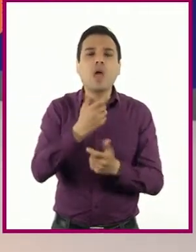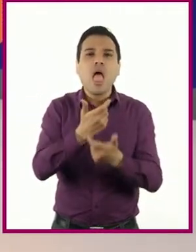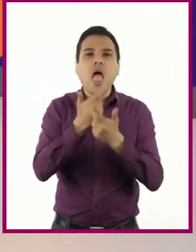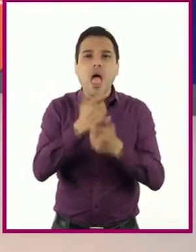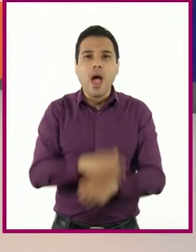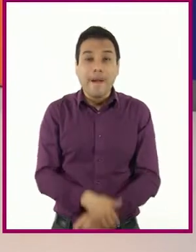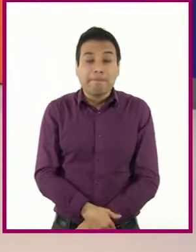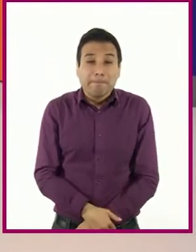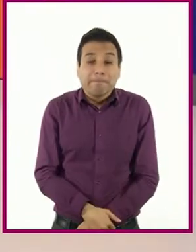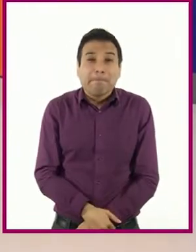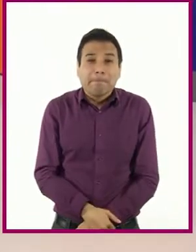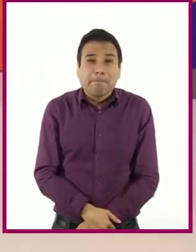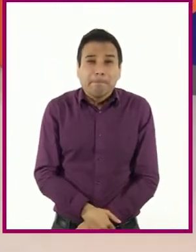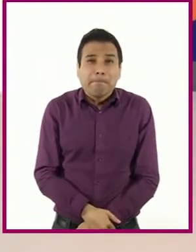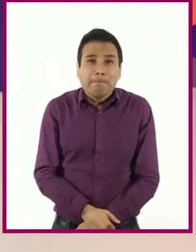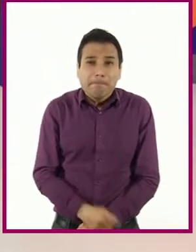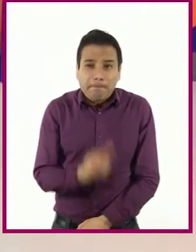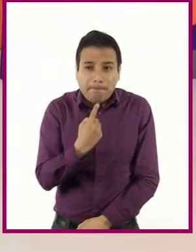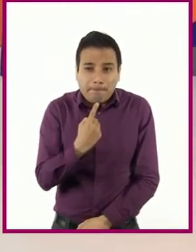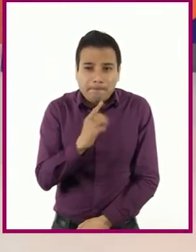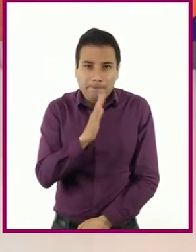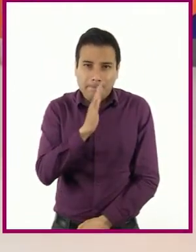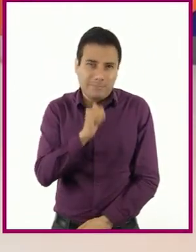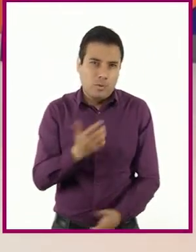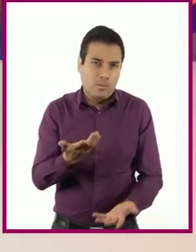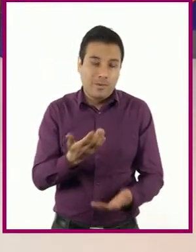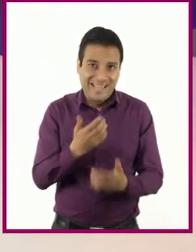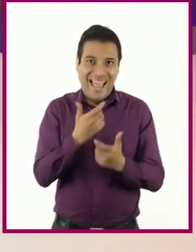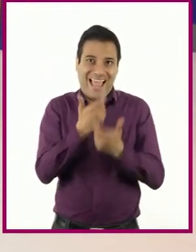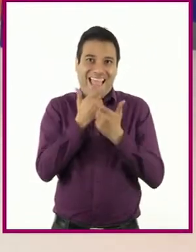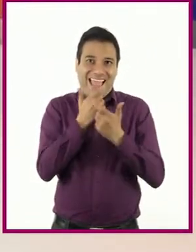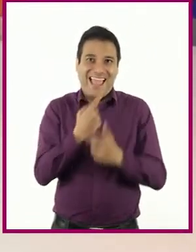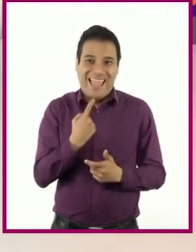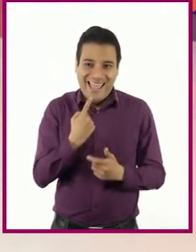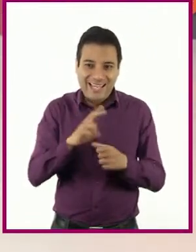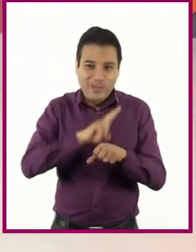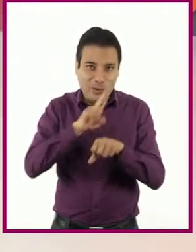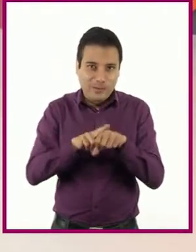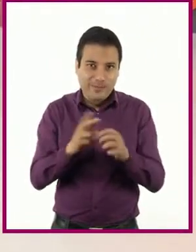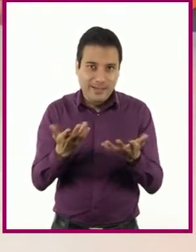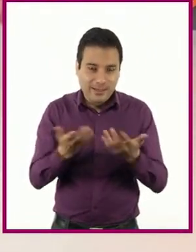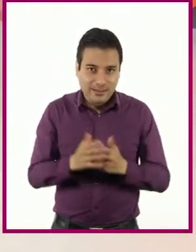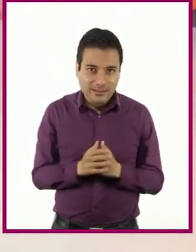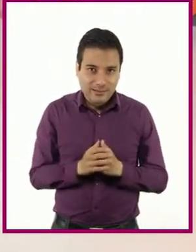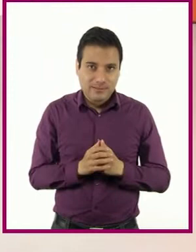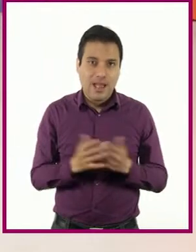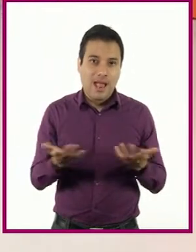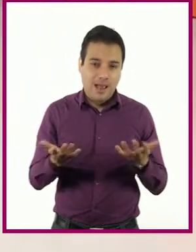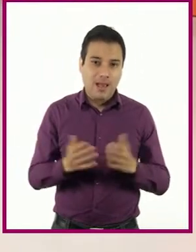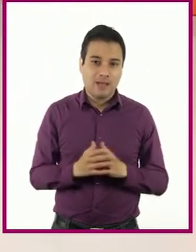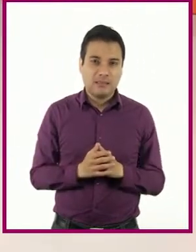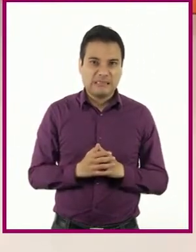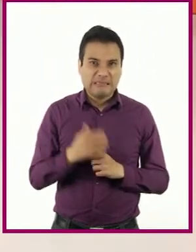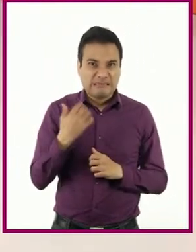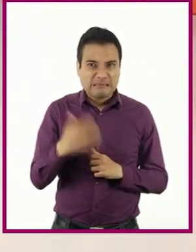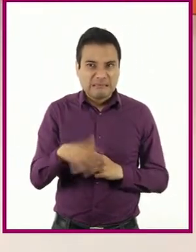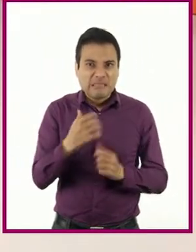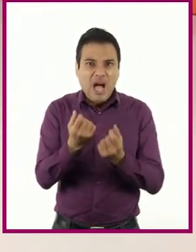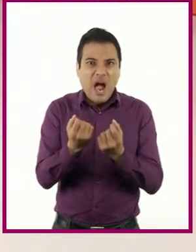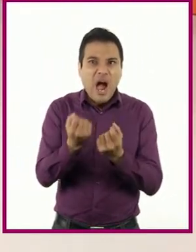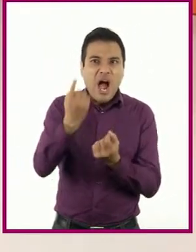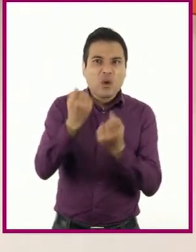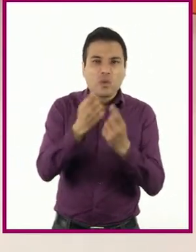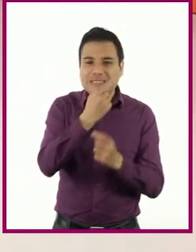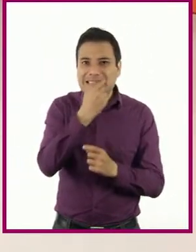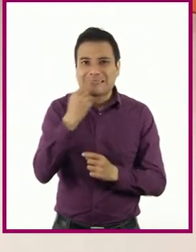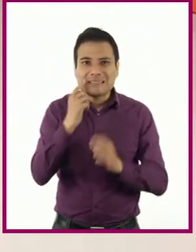sabe qué? Esta sesión me resultó un poco escalofriante. Créanme que hasta los dientes me rechinan de ver dentaduras no cuidadas. De